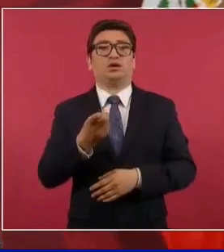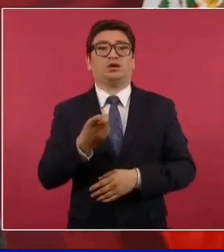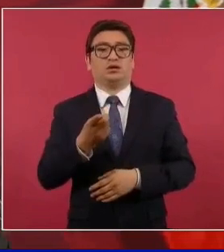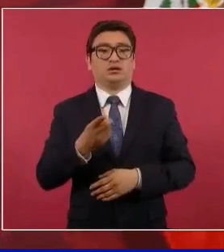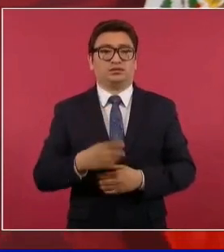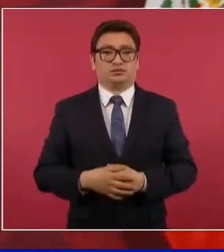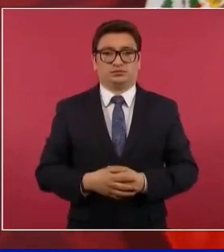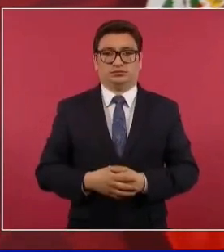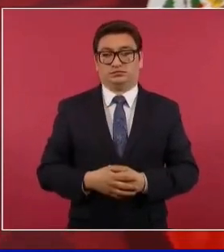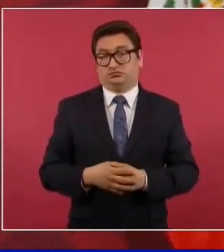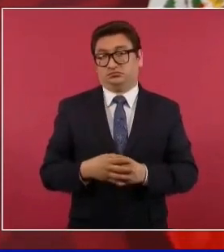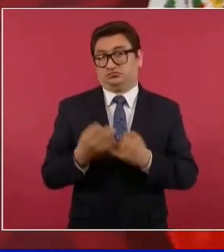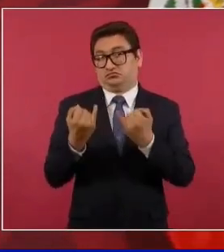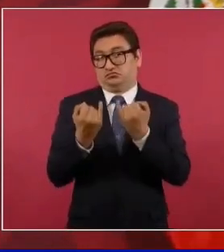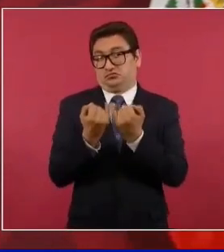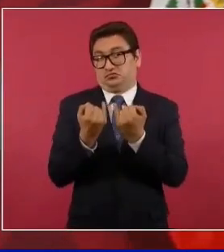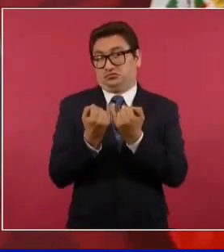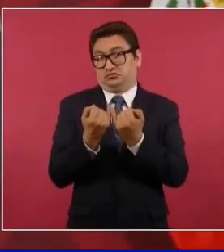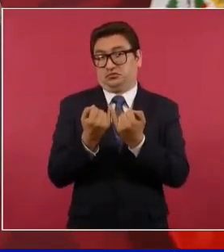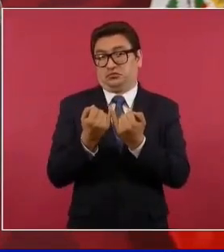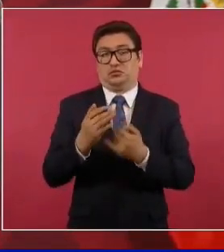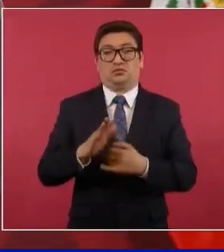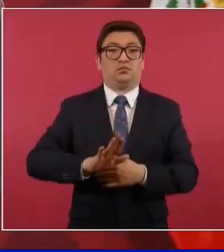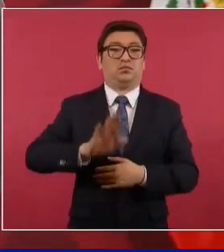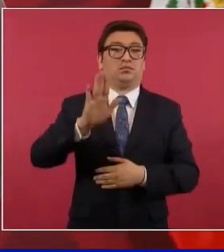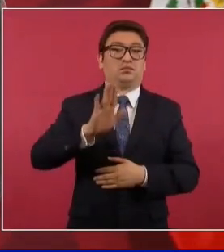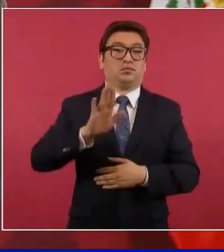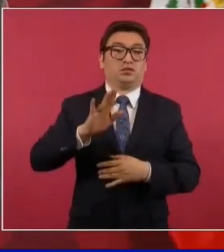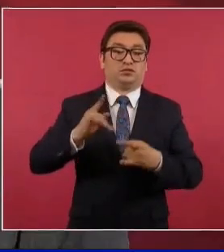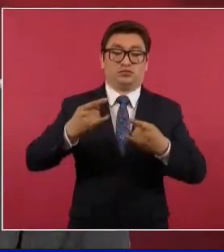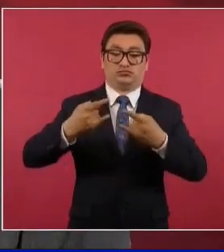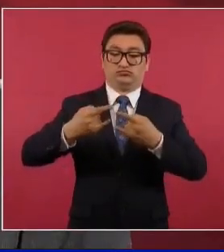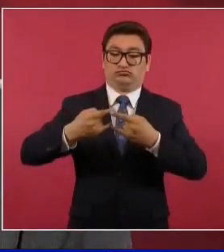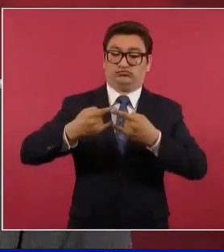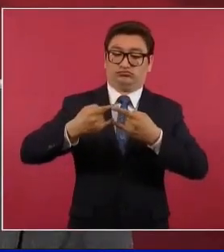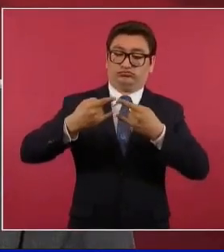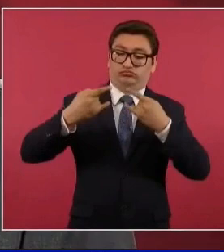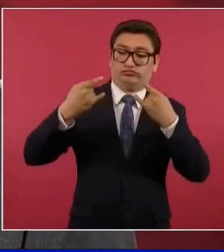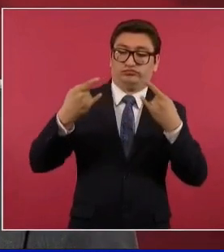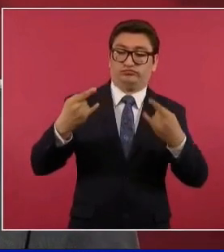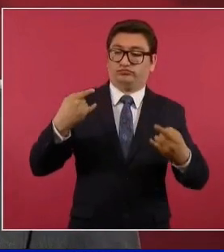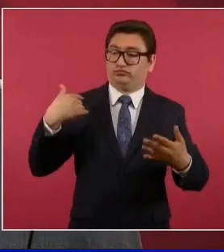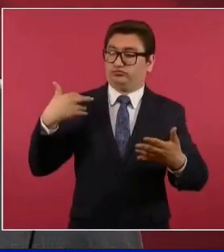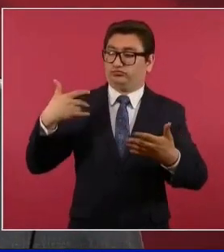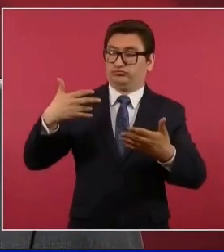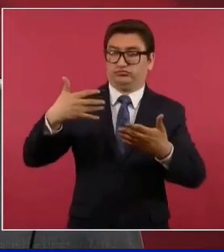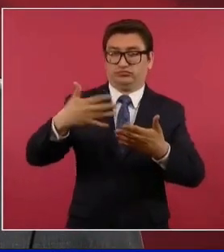o el equivalente a decir, la historia nos absolverá,